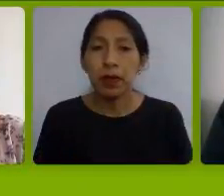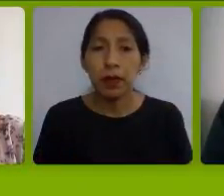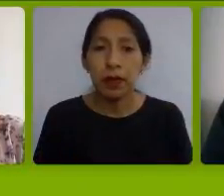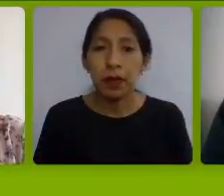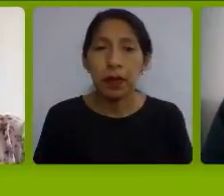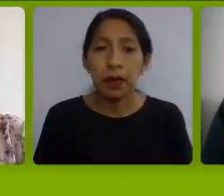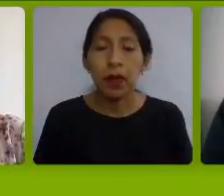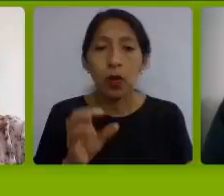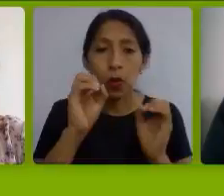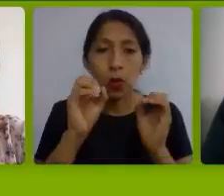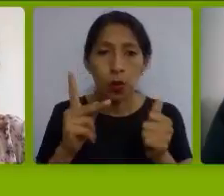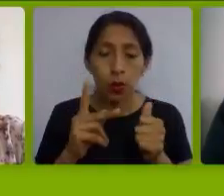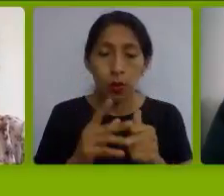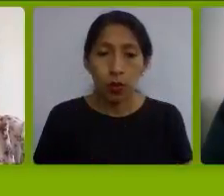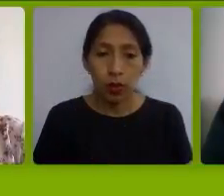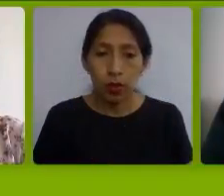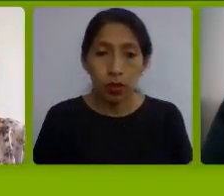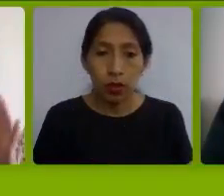Ok,